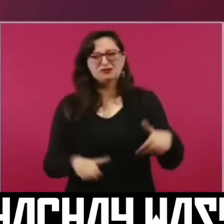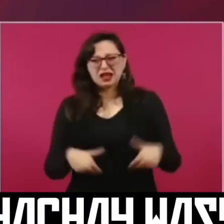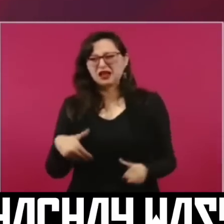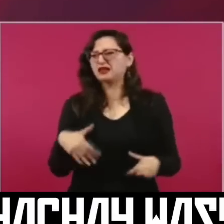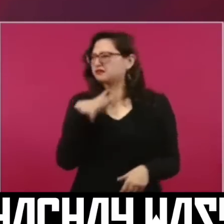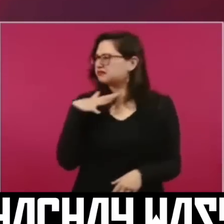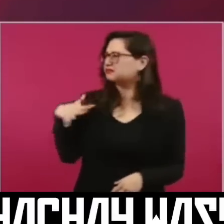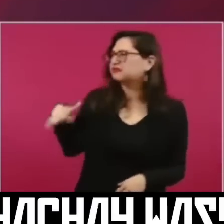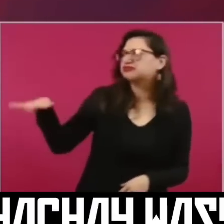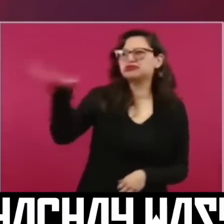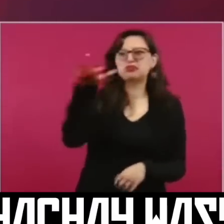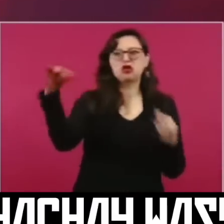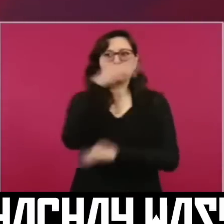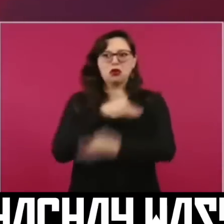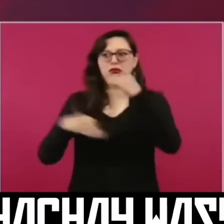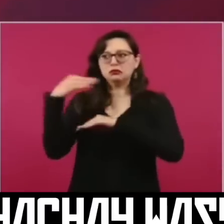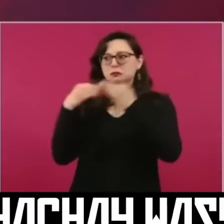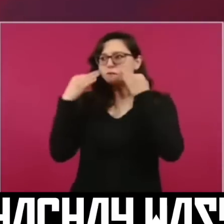Está como esto que vimos,